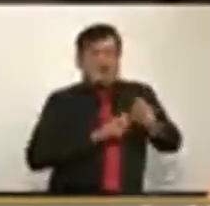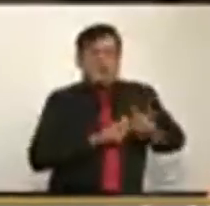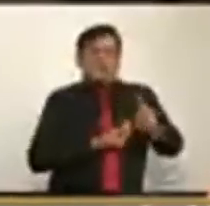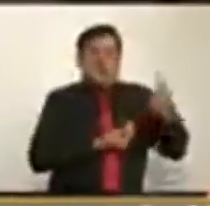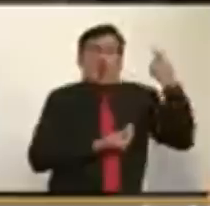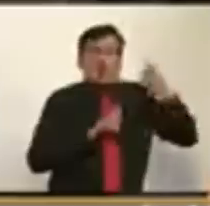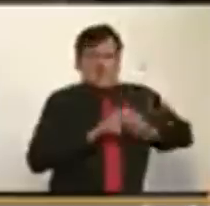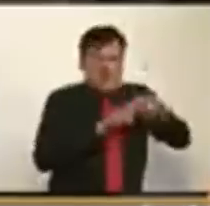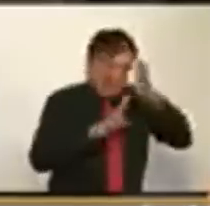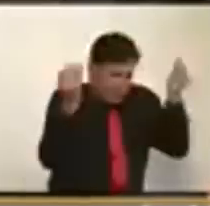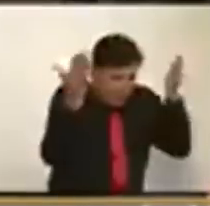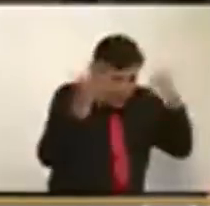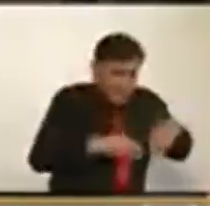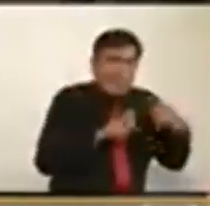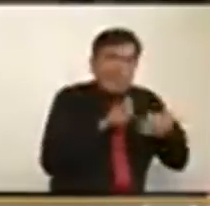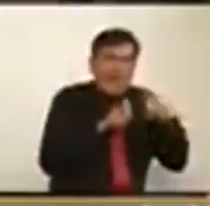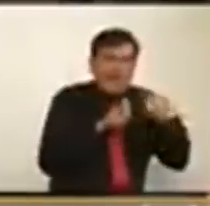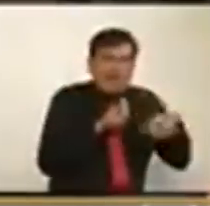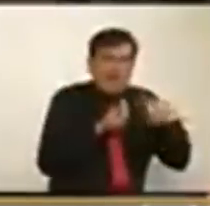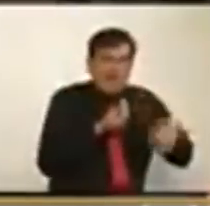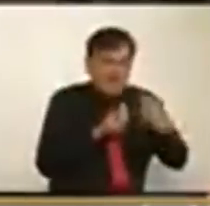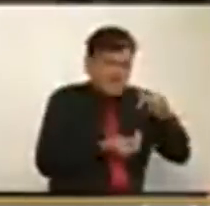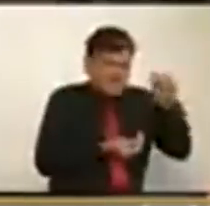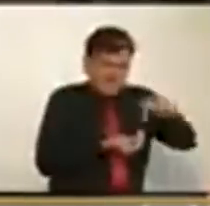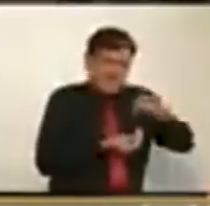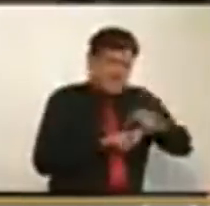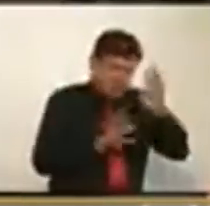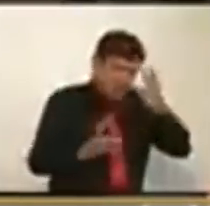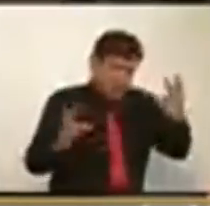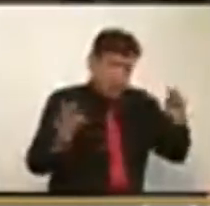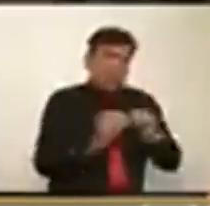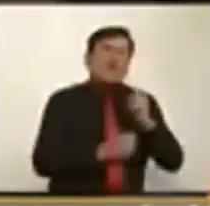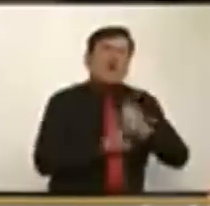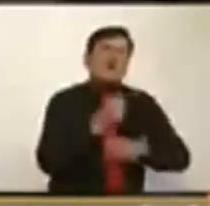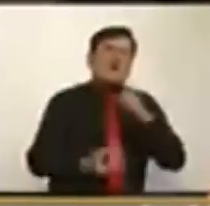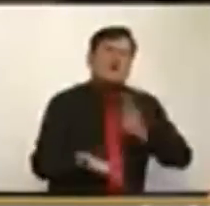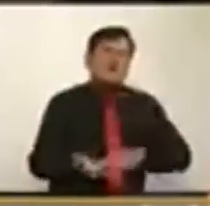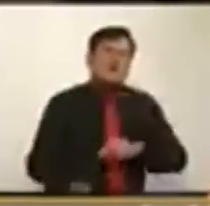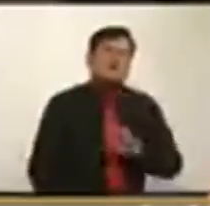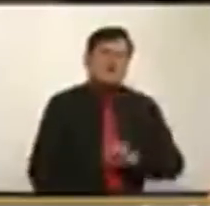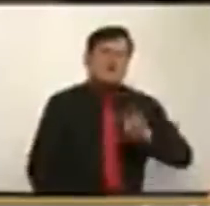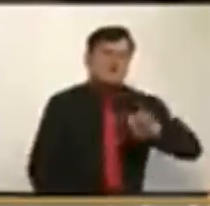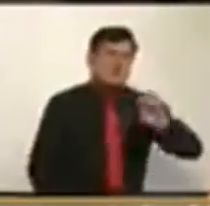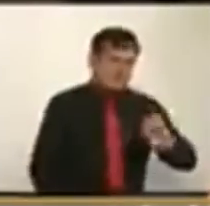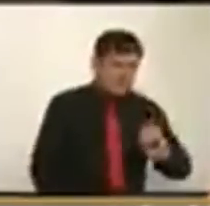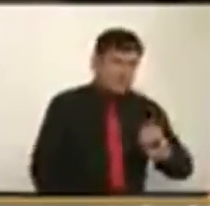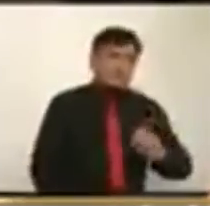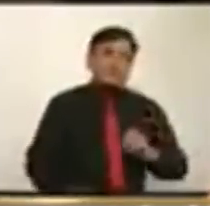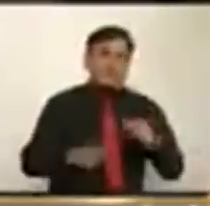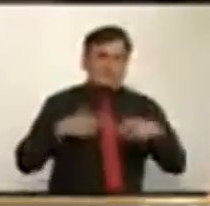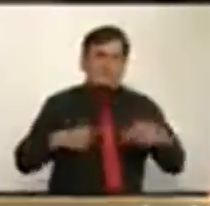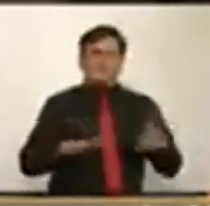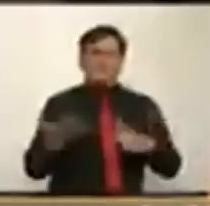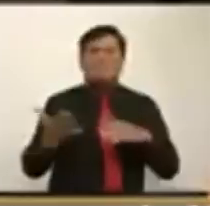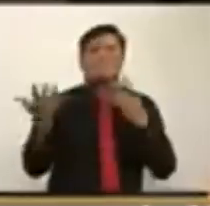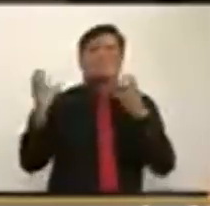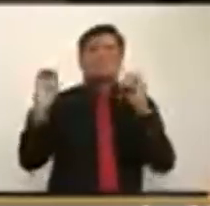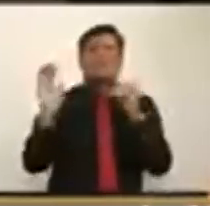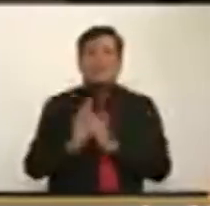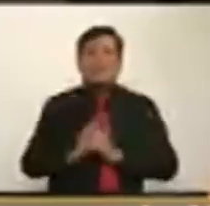locales aliadas con el narcotráfico, que dejó en la década del 90 90.000 muertos y